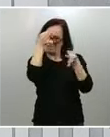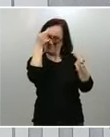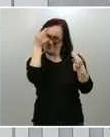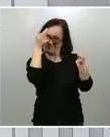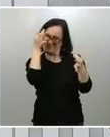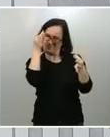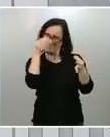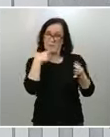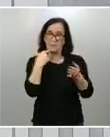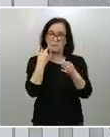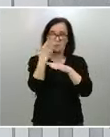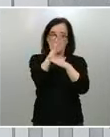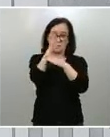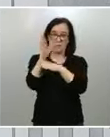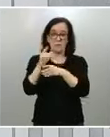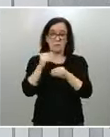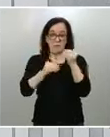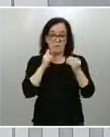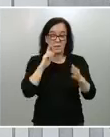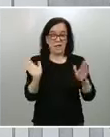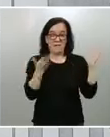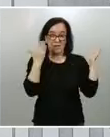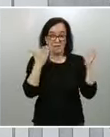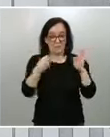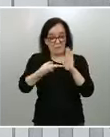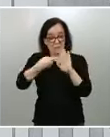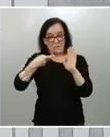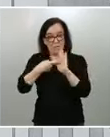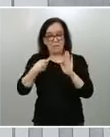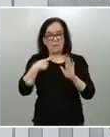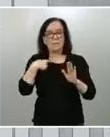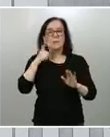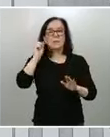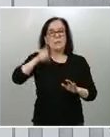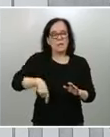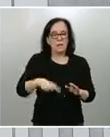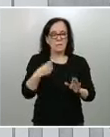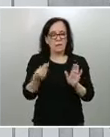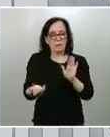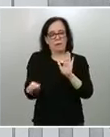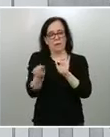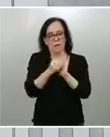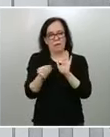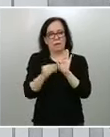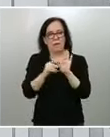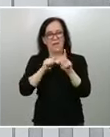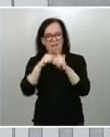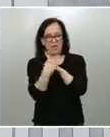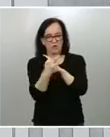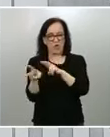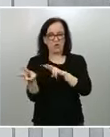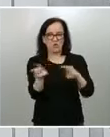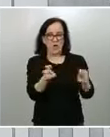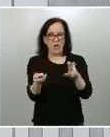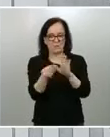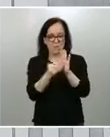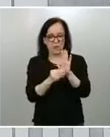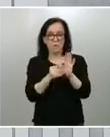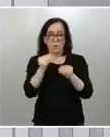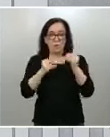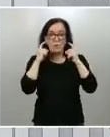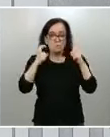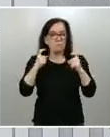en esta fase es escalada hay que también introducir algún tipo de indicadores nuevos y están haciendo este esfuerzo y por tanto tenemos que la confianza